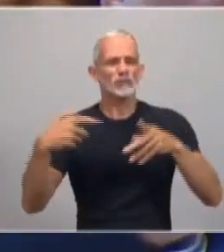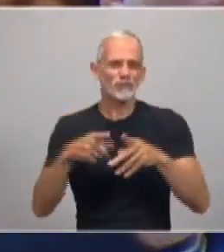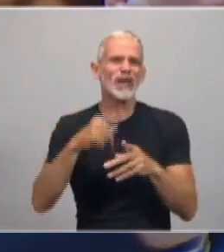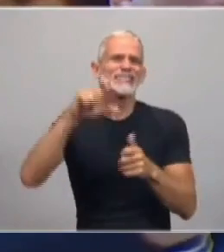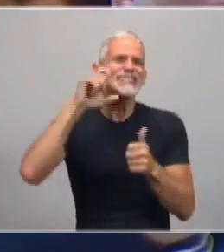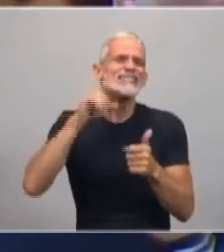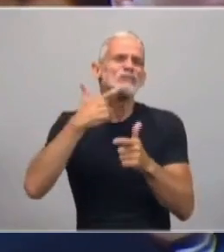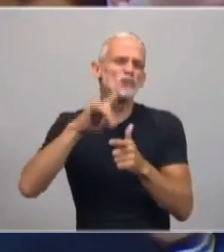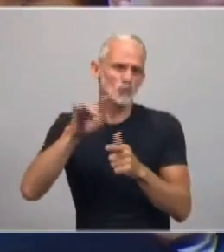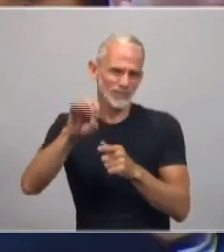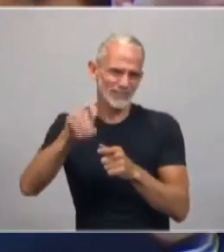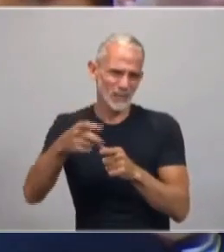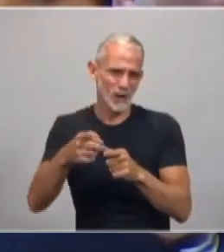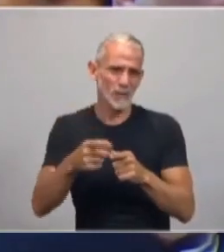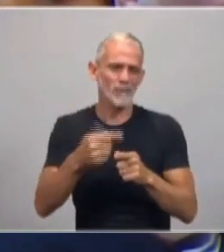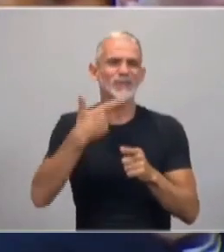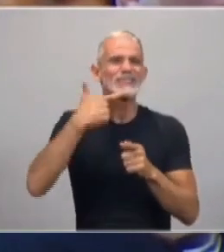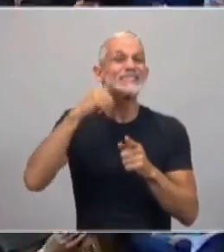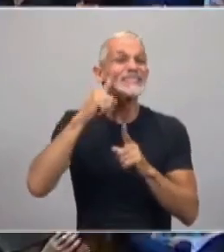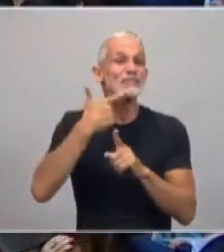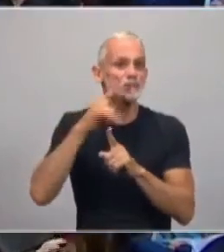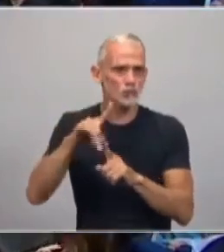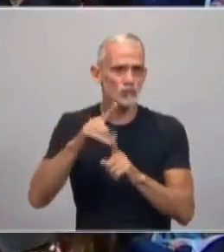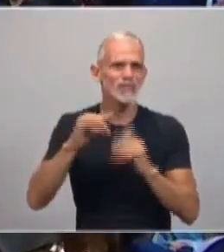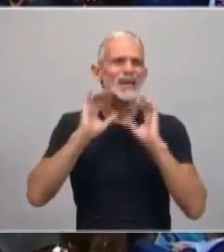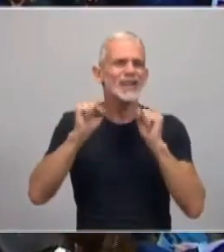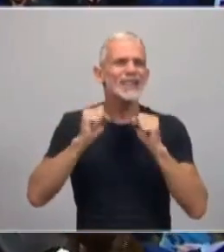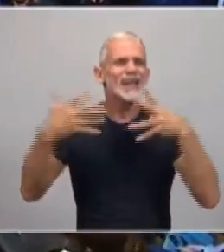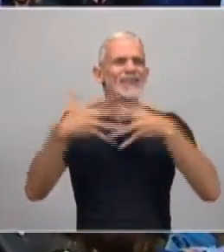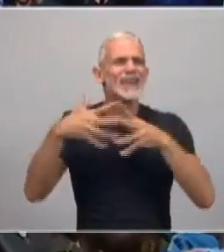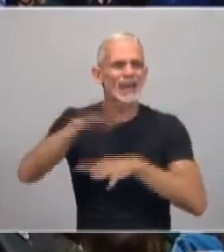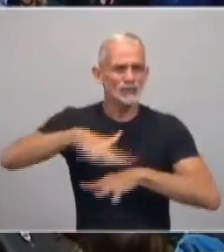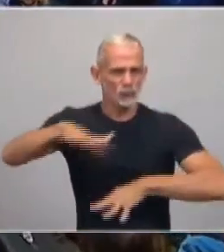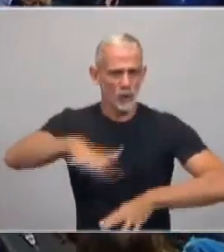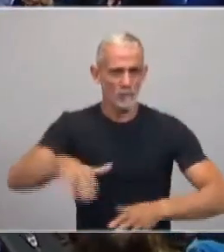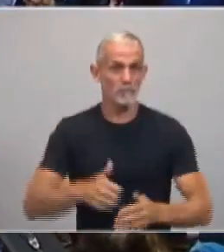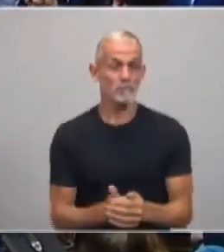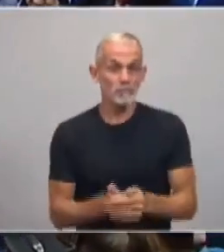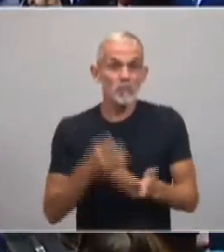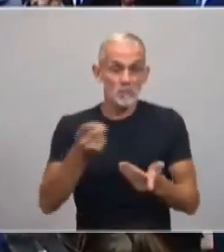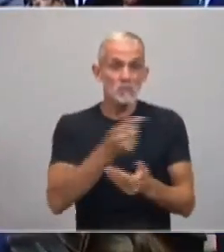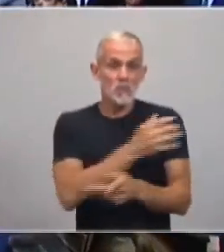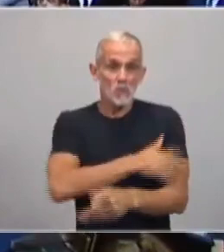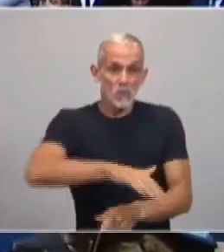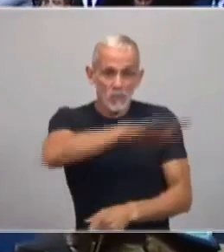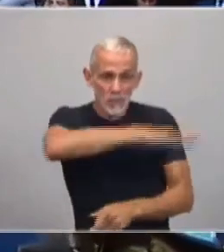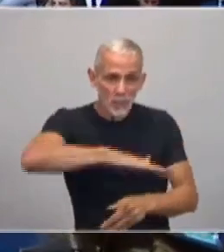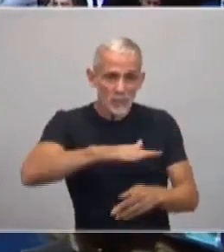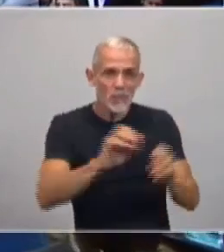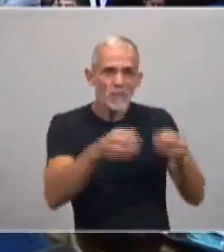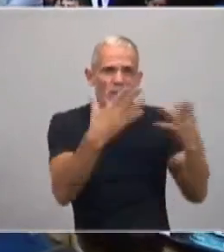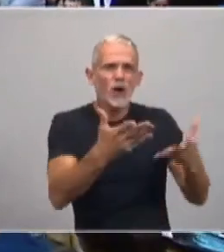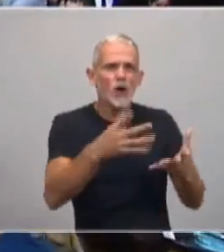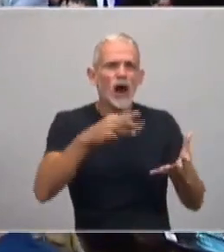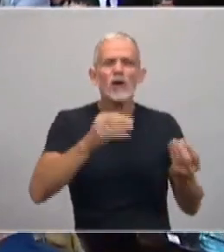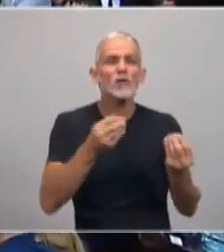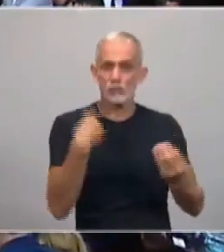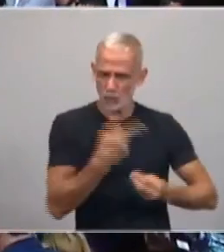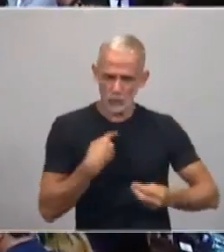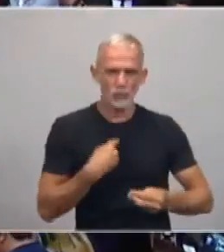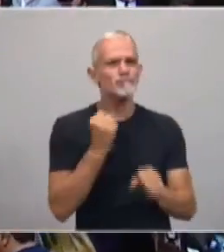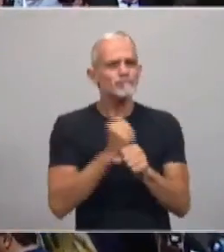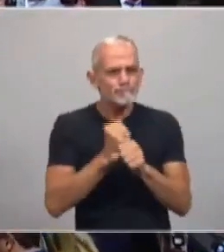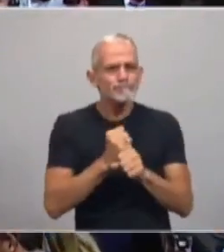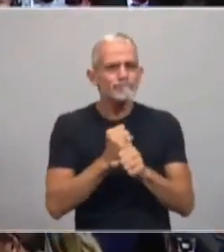SISU. Para atenuar los efectos sobre los sectores populares, desde la provincia de Buenos Aires vamos a